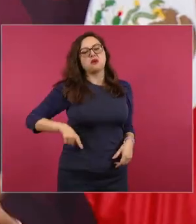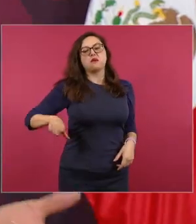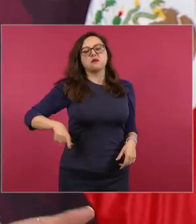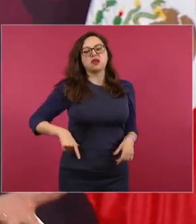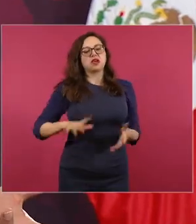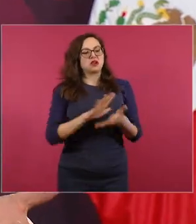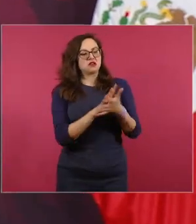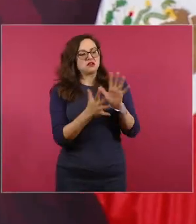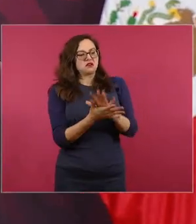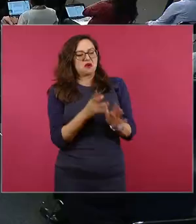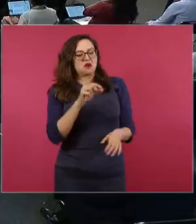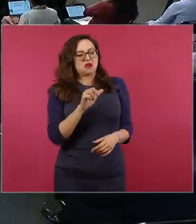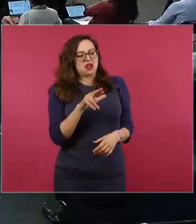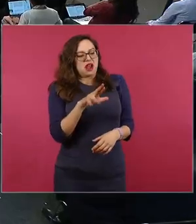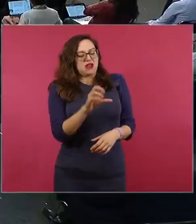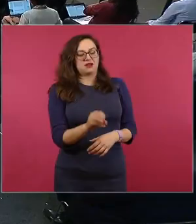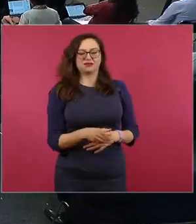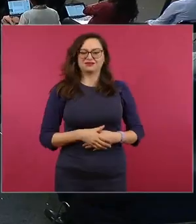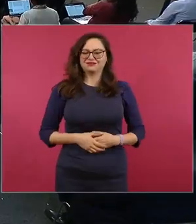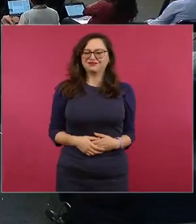porque ustedes sí pueden, yo no puedo.